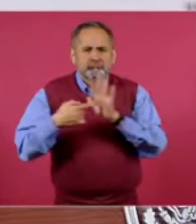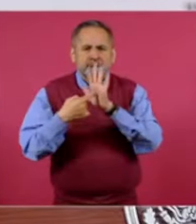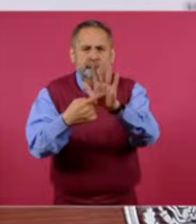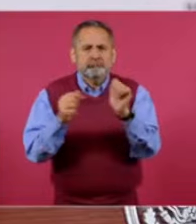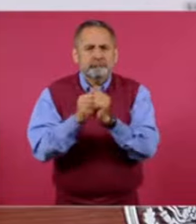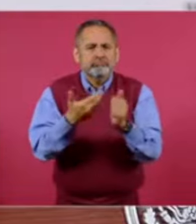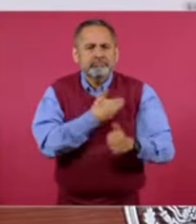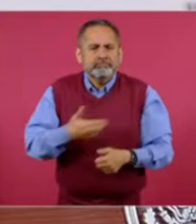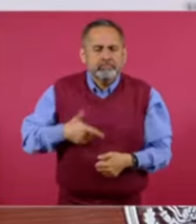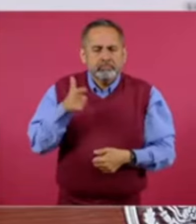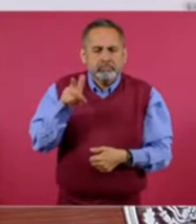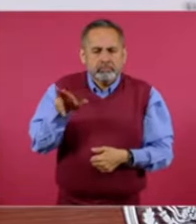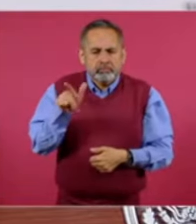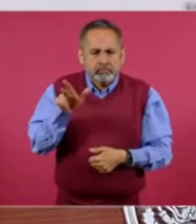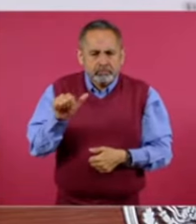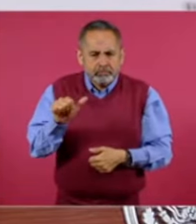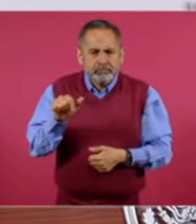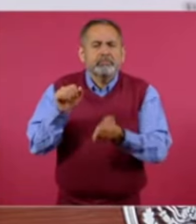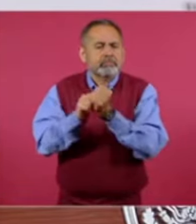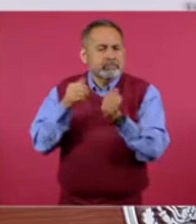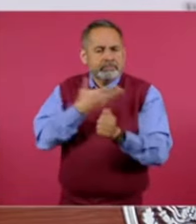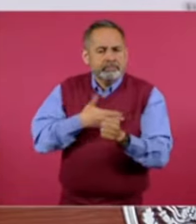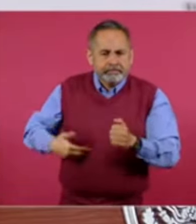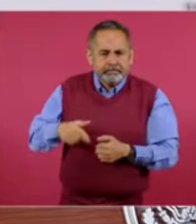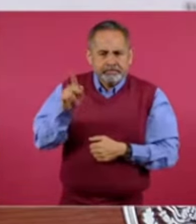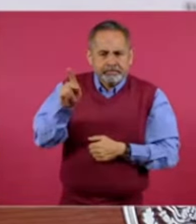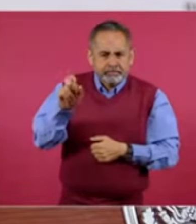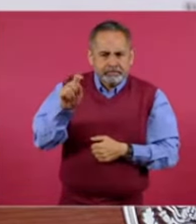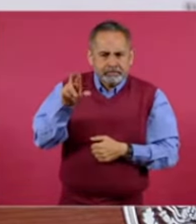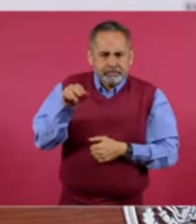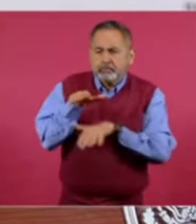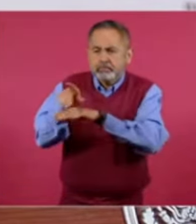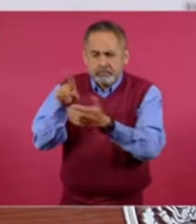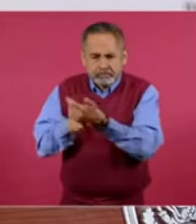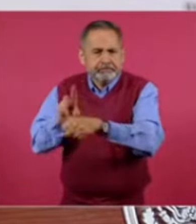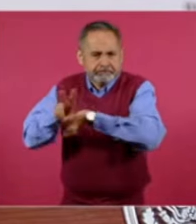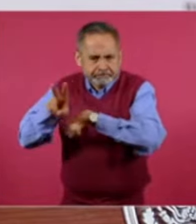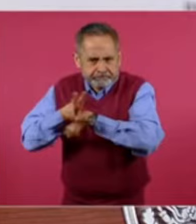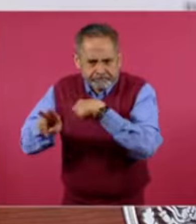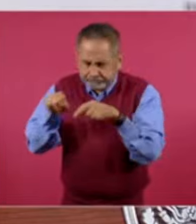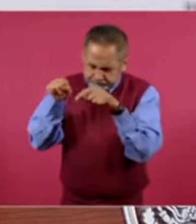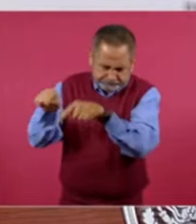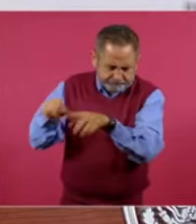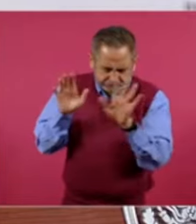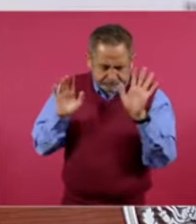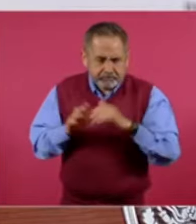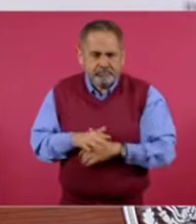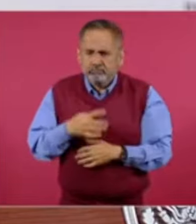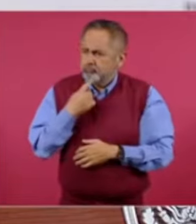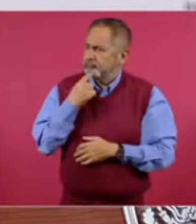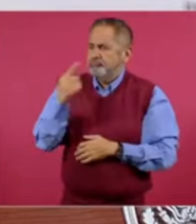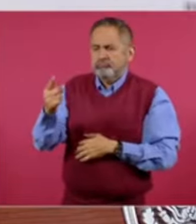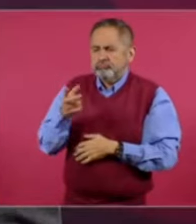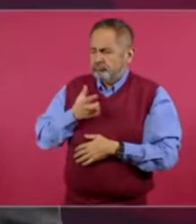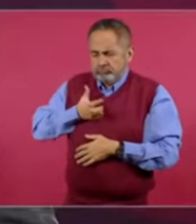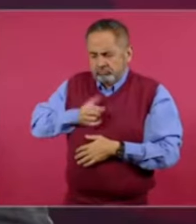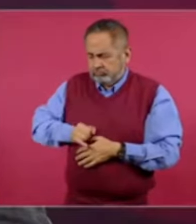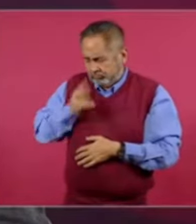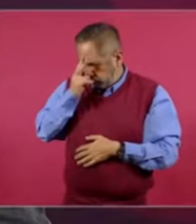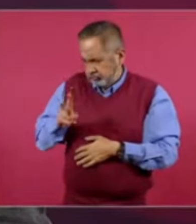el presidente Lula y con el presidente Petro sobre el tema de Venezuela y fijamos nuestra